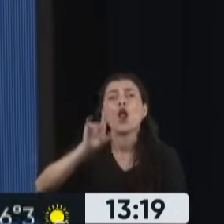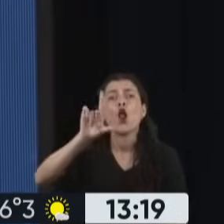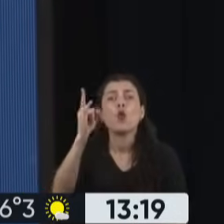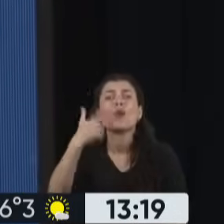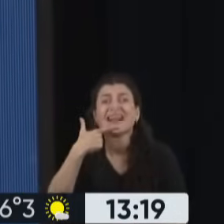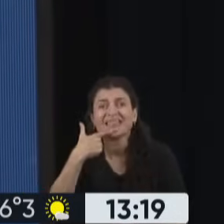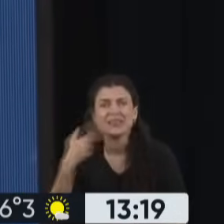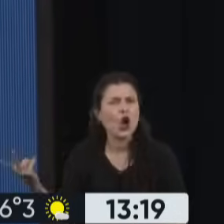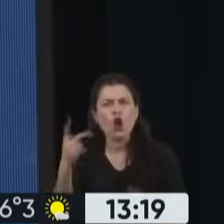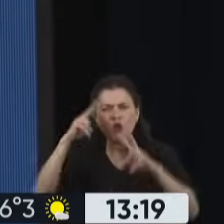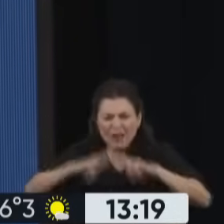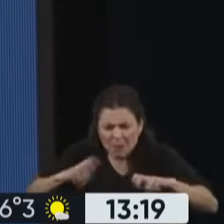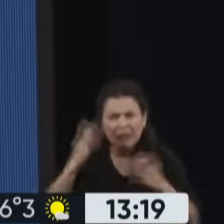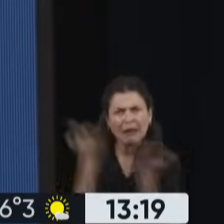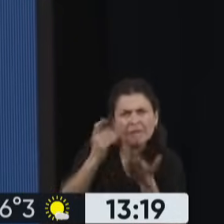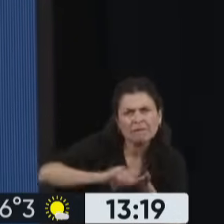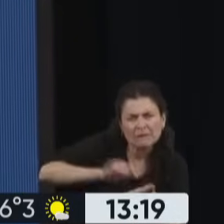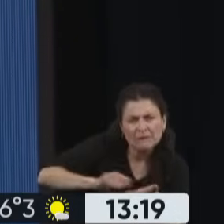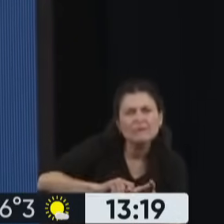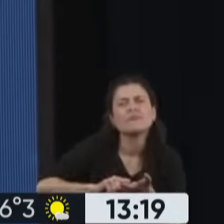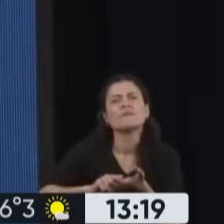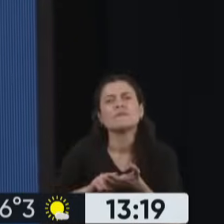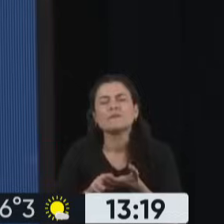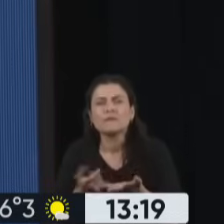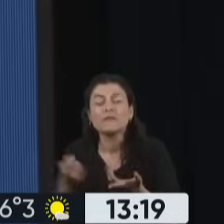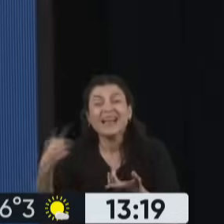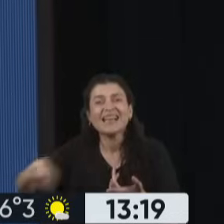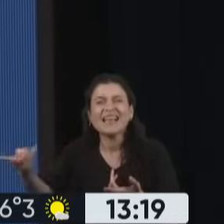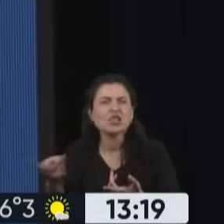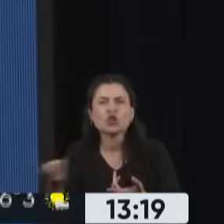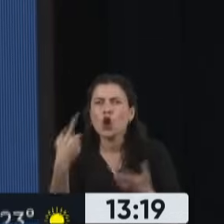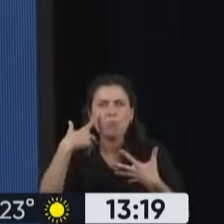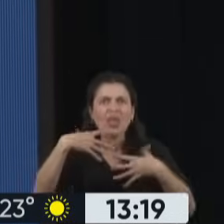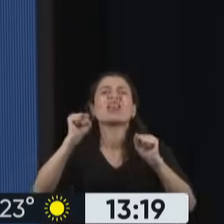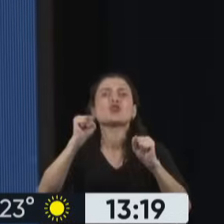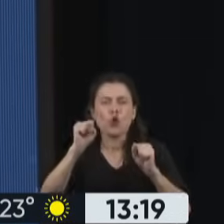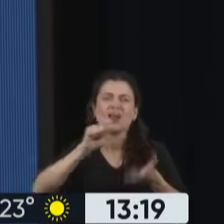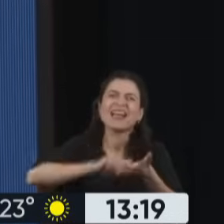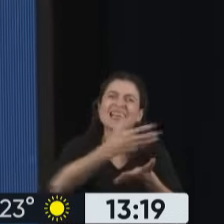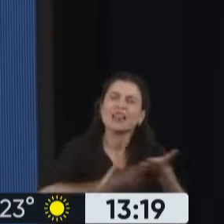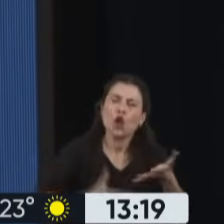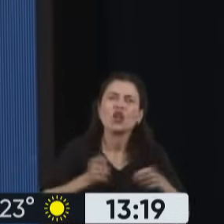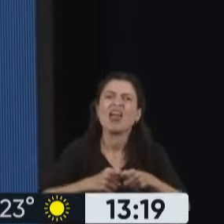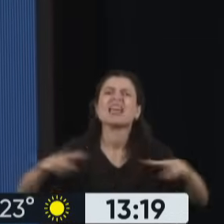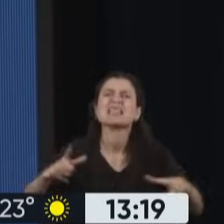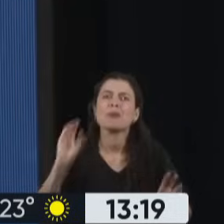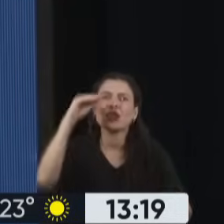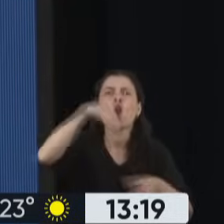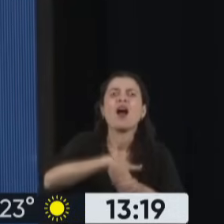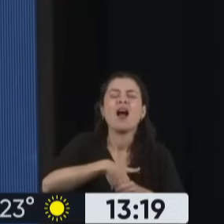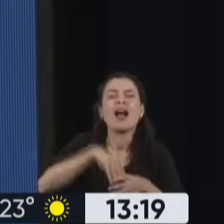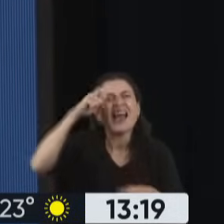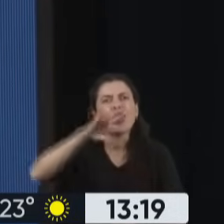de Osawa. Y así es que aparece la teoría del crecimiento endógeno y